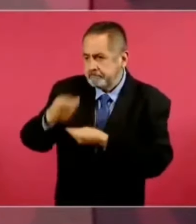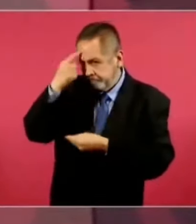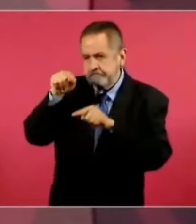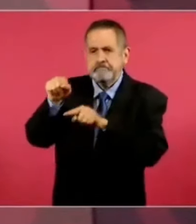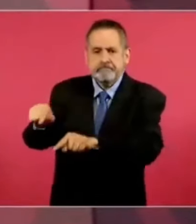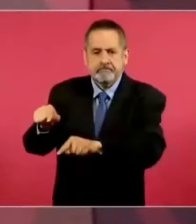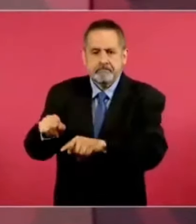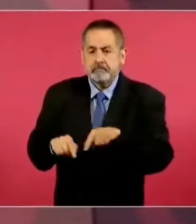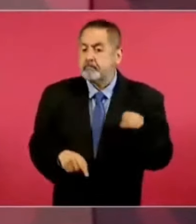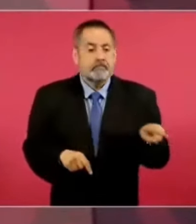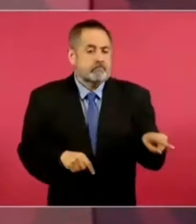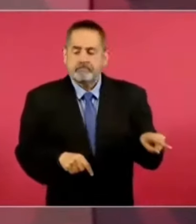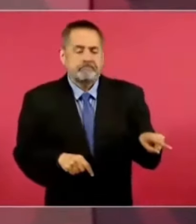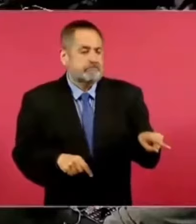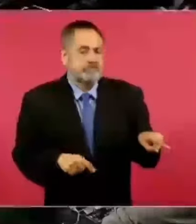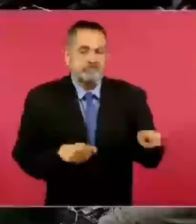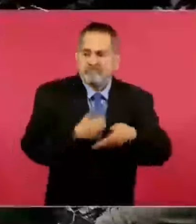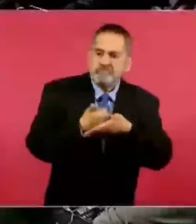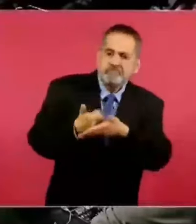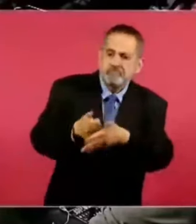Y él no gobernó para el pueblo.